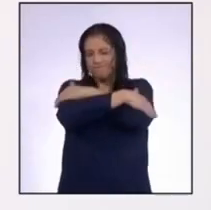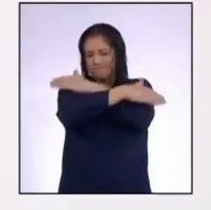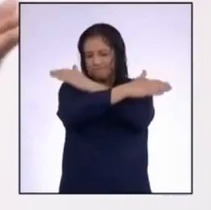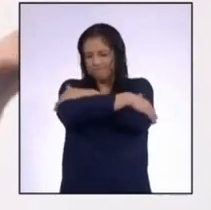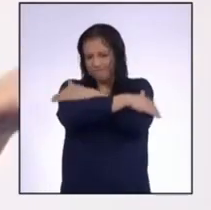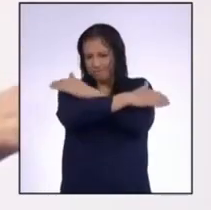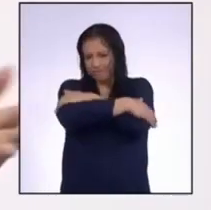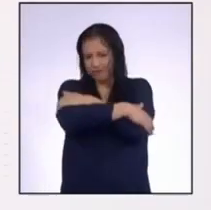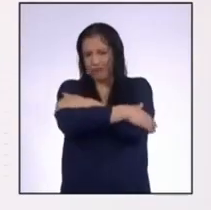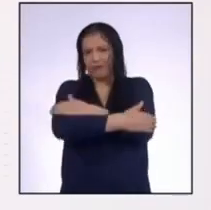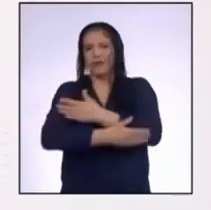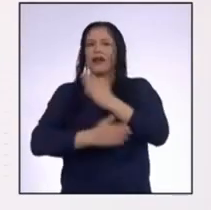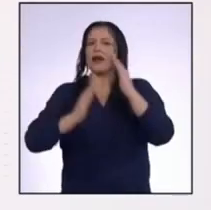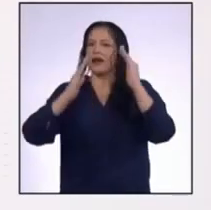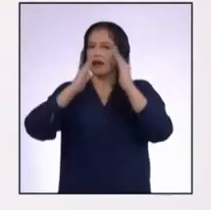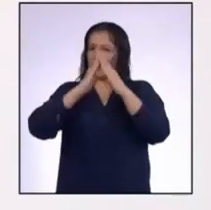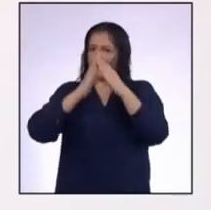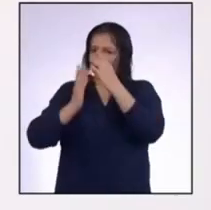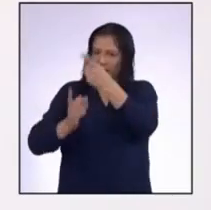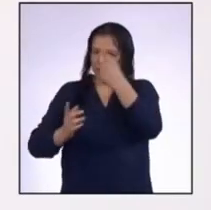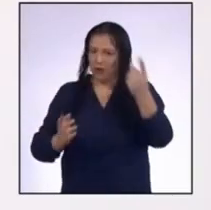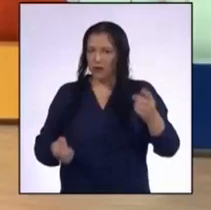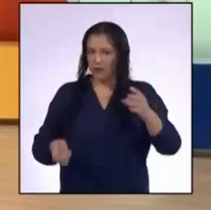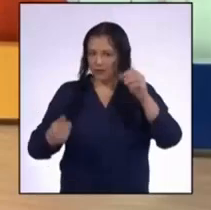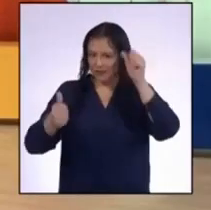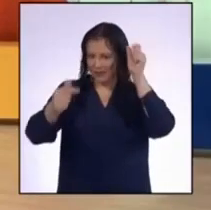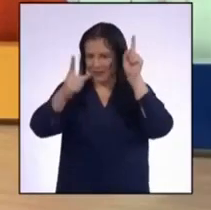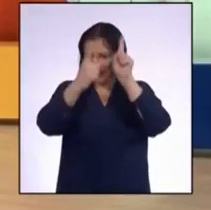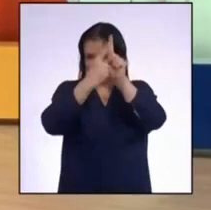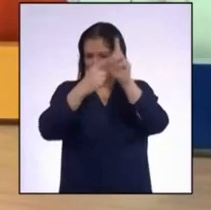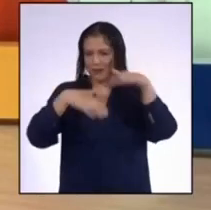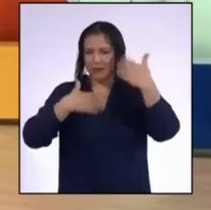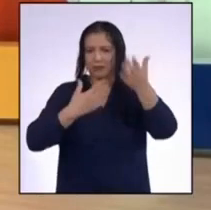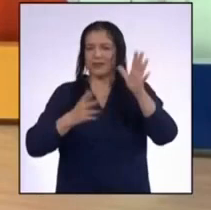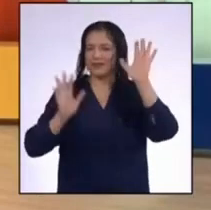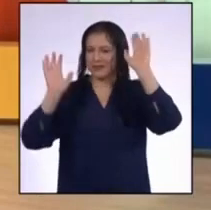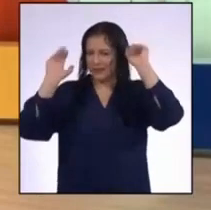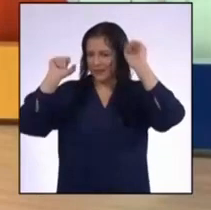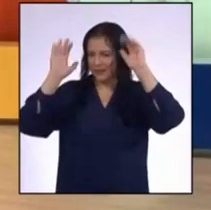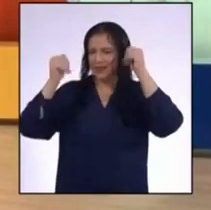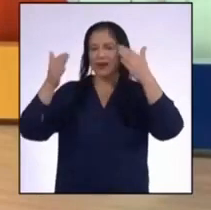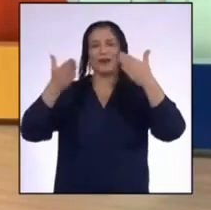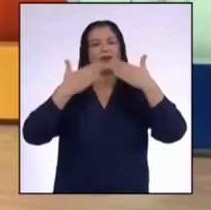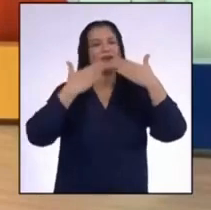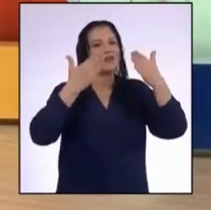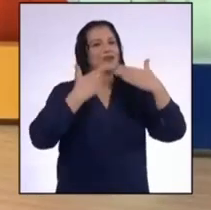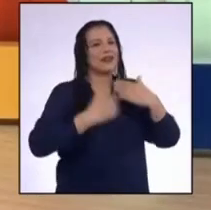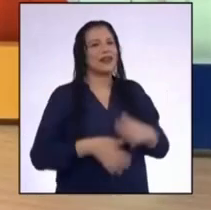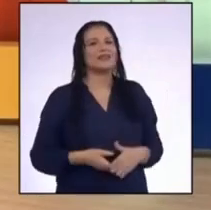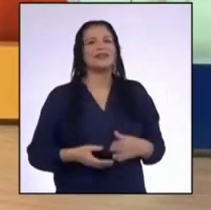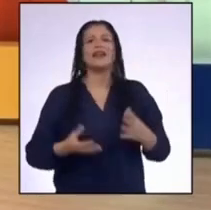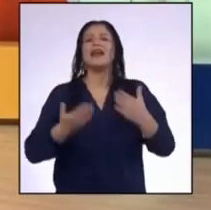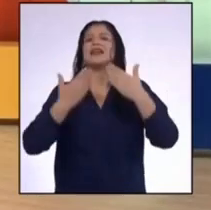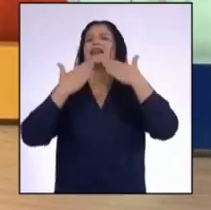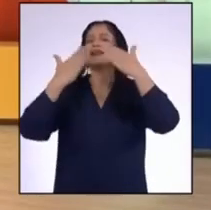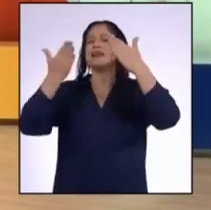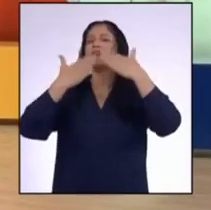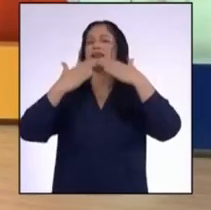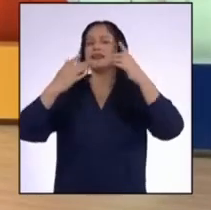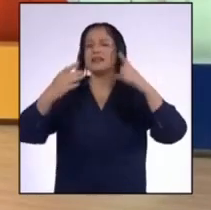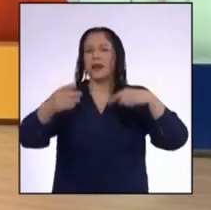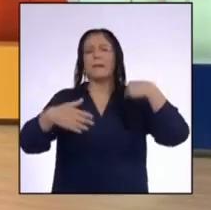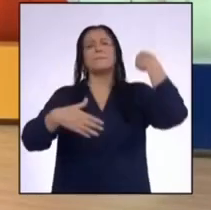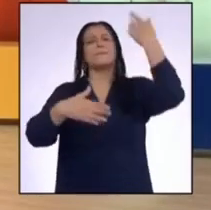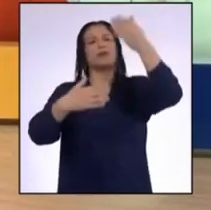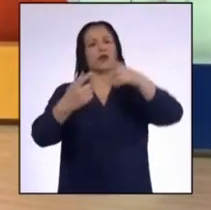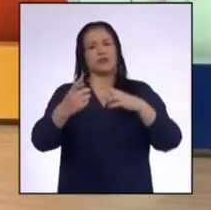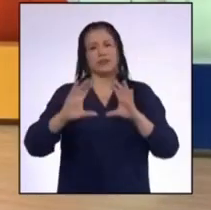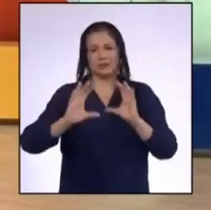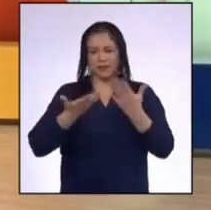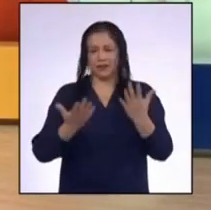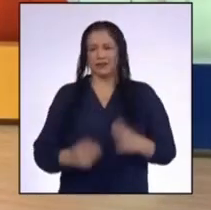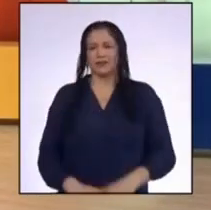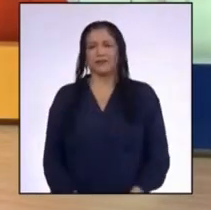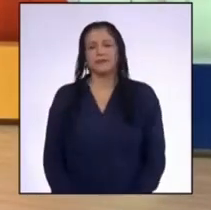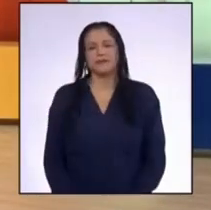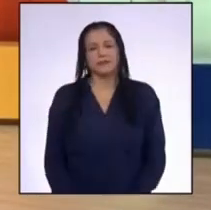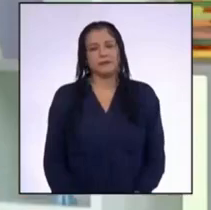fuerte abrazo a sus casas. Nos vemos. Chao, profesora. Gracias. Muchas gracias, profesora. Hasta el próximo programa.